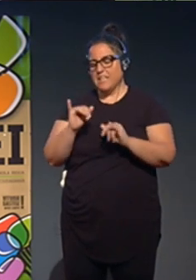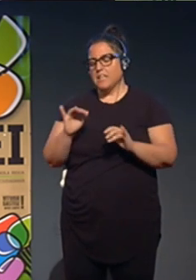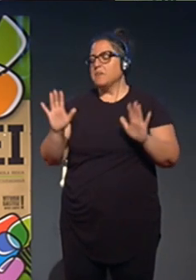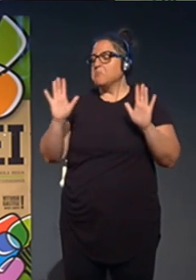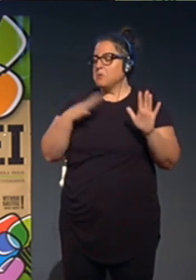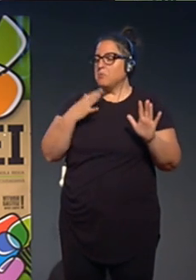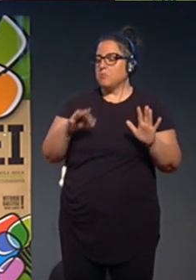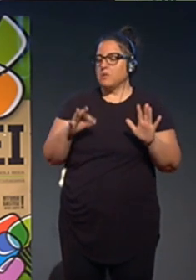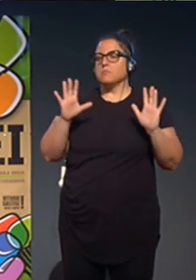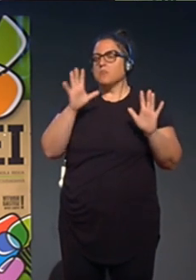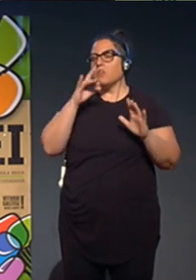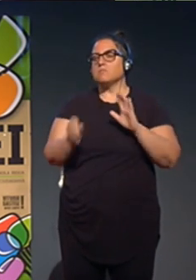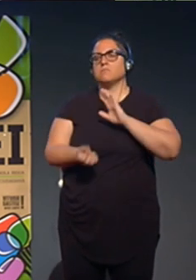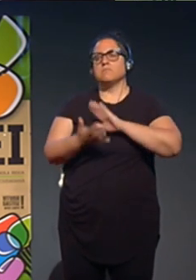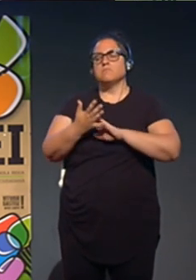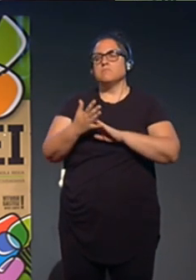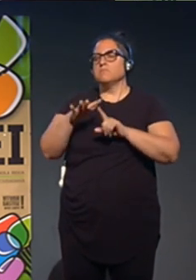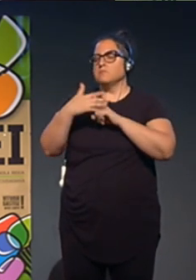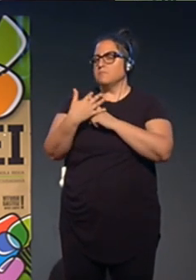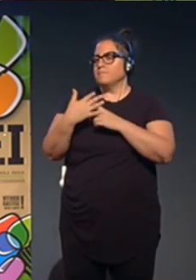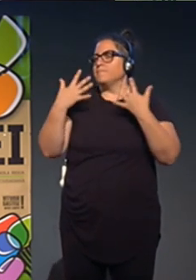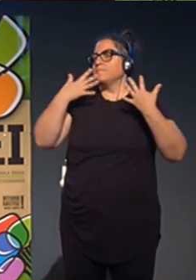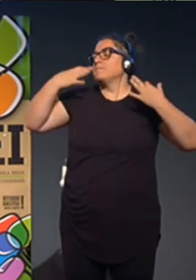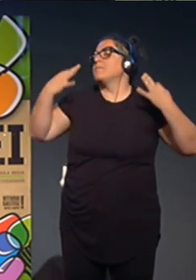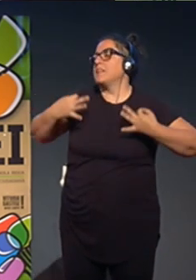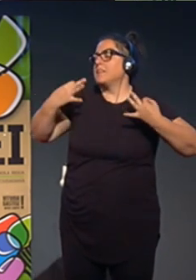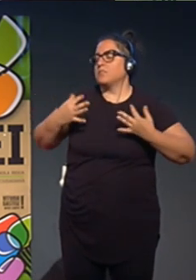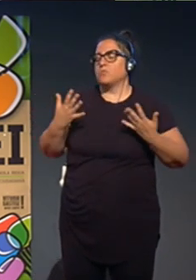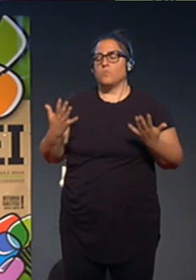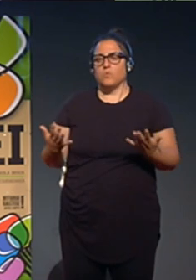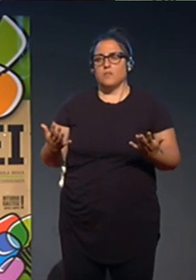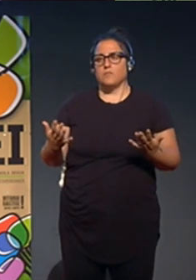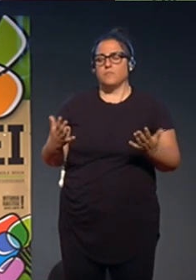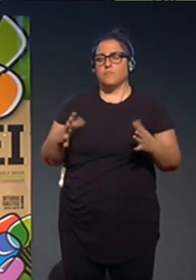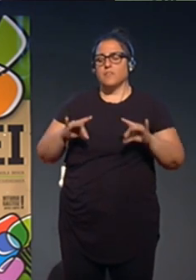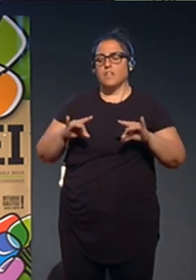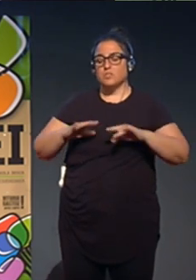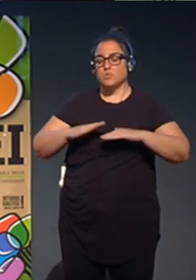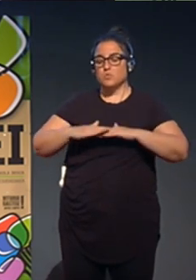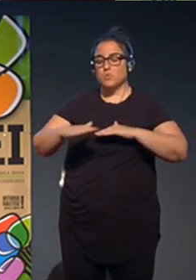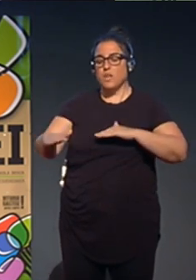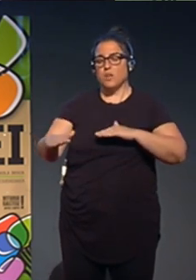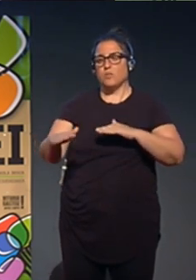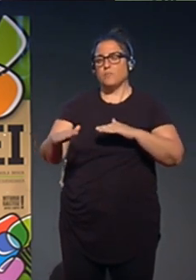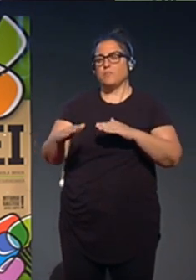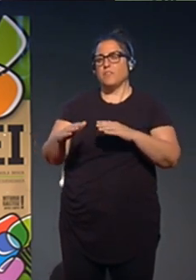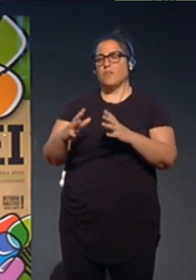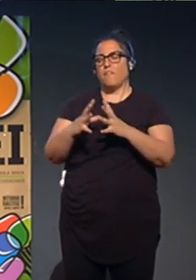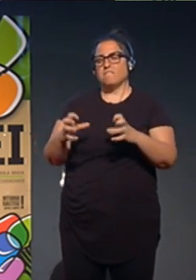sí está ocurriendo un fenómeno peligroso y es el empobrecimiento de nuestros suelos